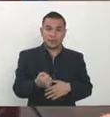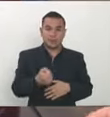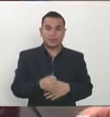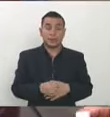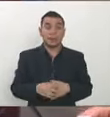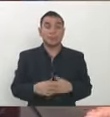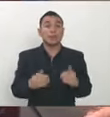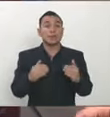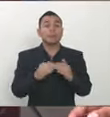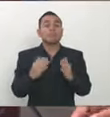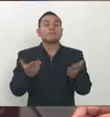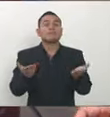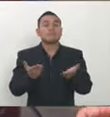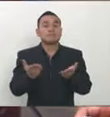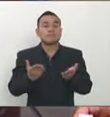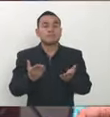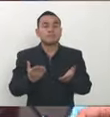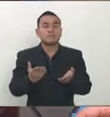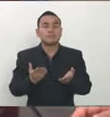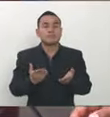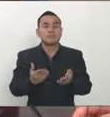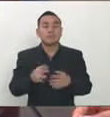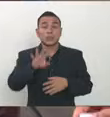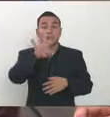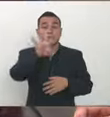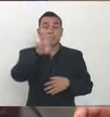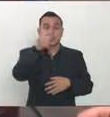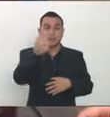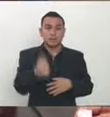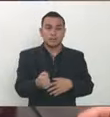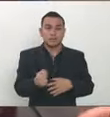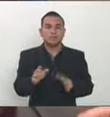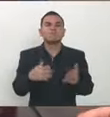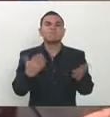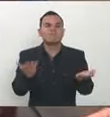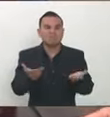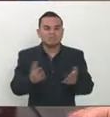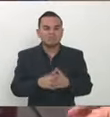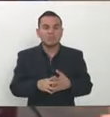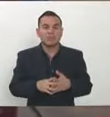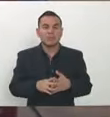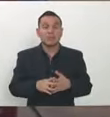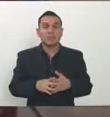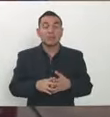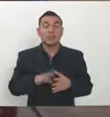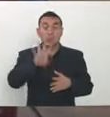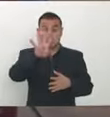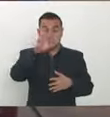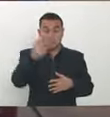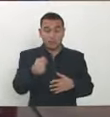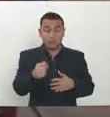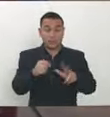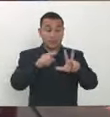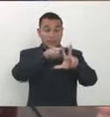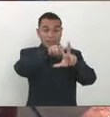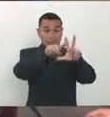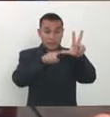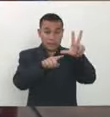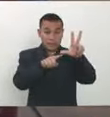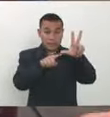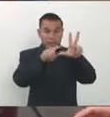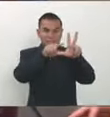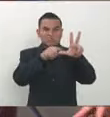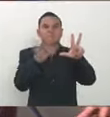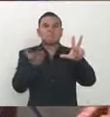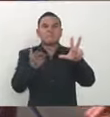Y lo que se va a hacer para que eso no, en el cuarto mes no caigan los 4 pagos, lo que vamos a hacer es que esos 3 meses van a ser diluidos en